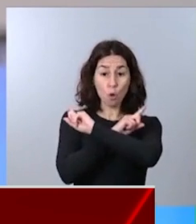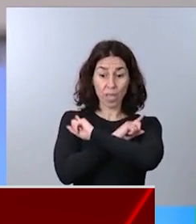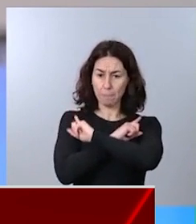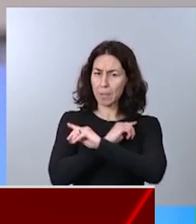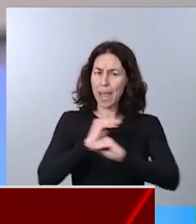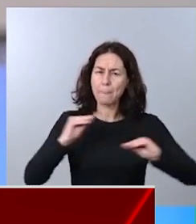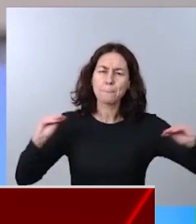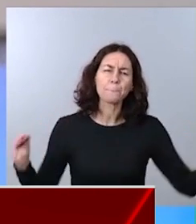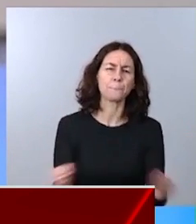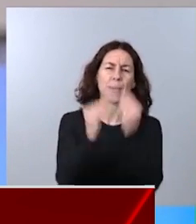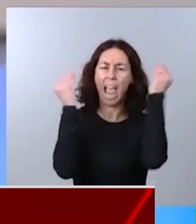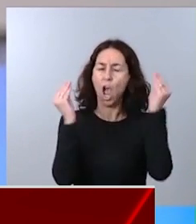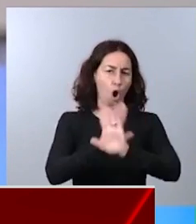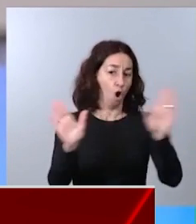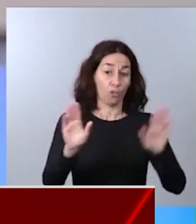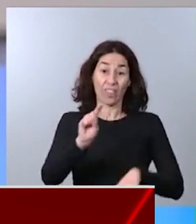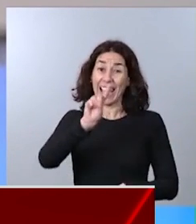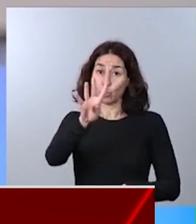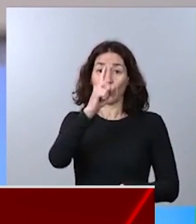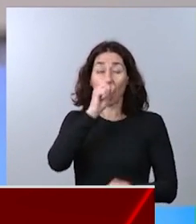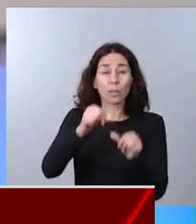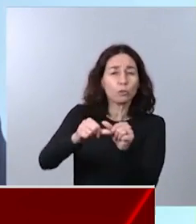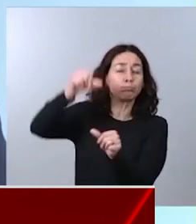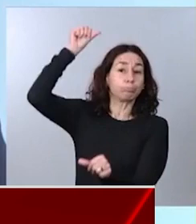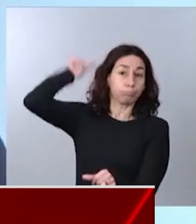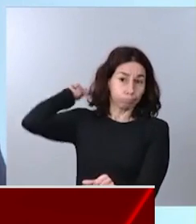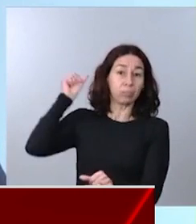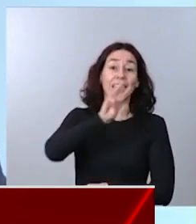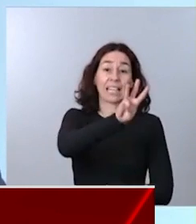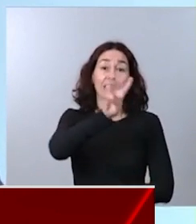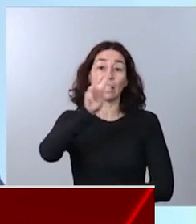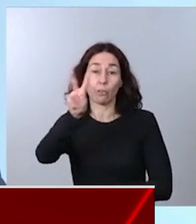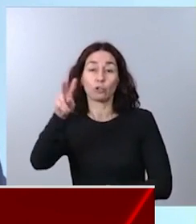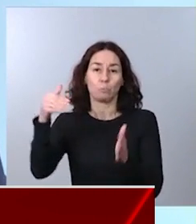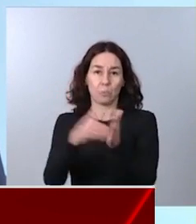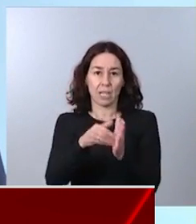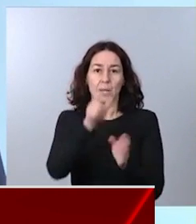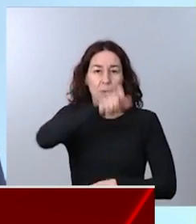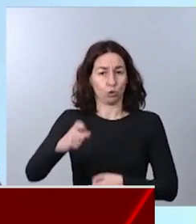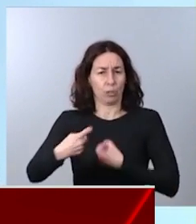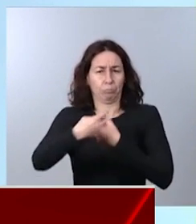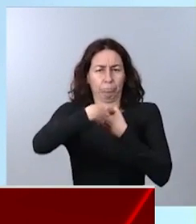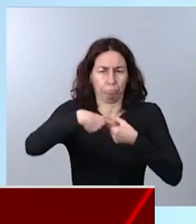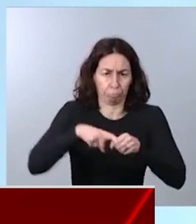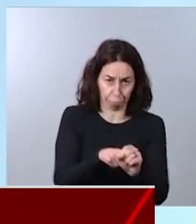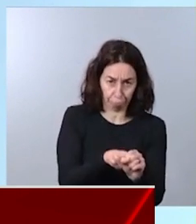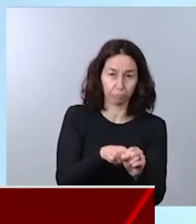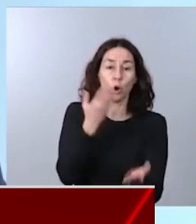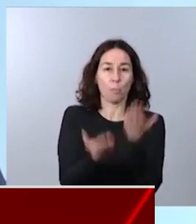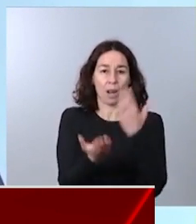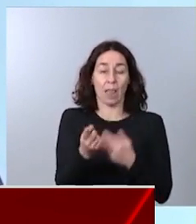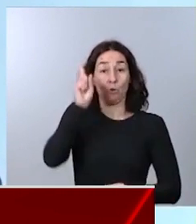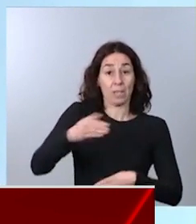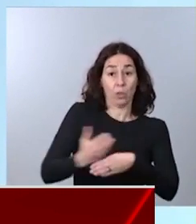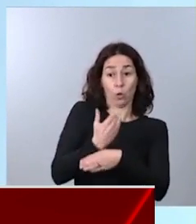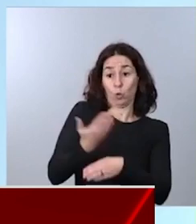más nos hemos endeudado. El año pasado en 100.000 millones y este año nos vamos a endeudar en otros 100.000 millones.